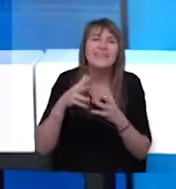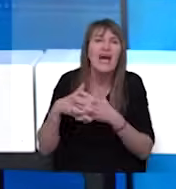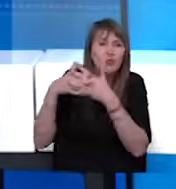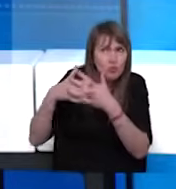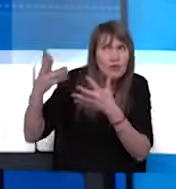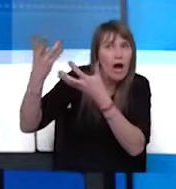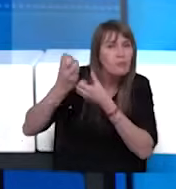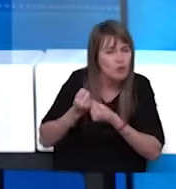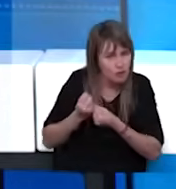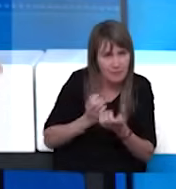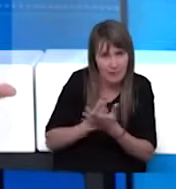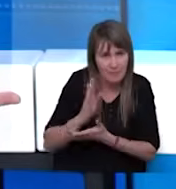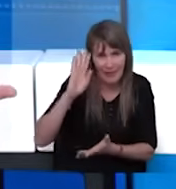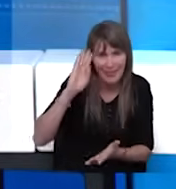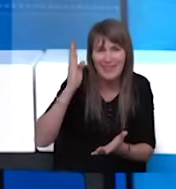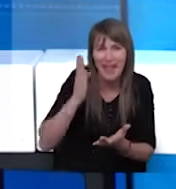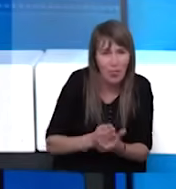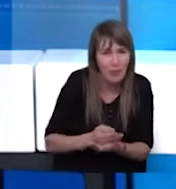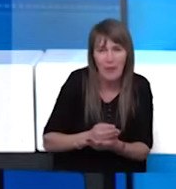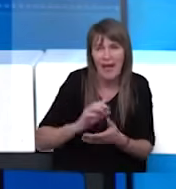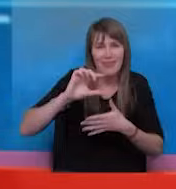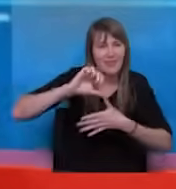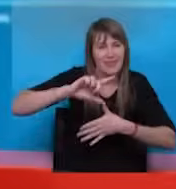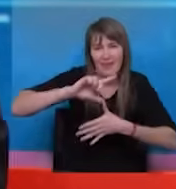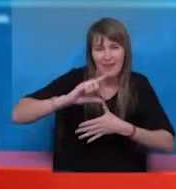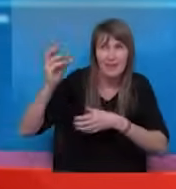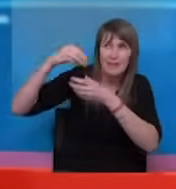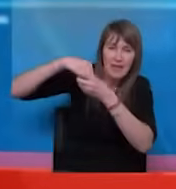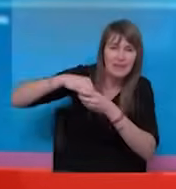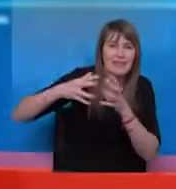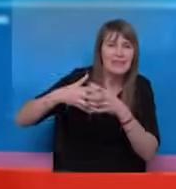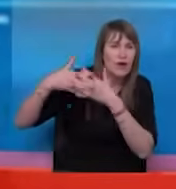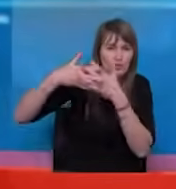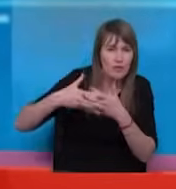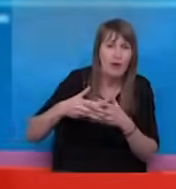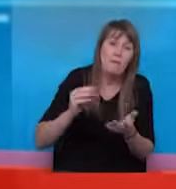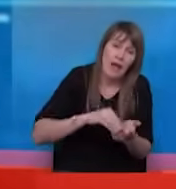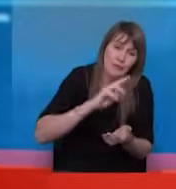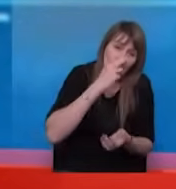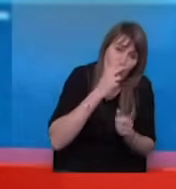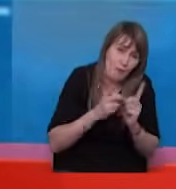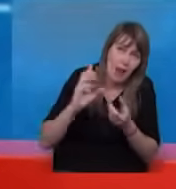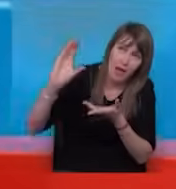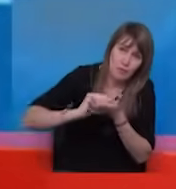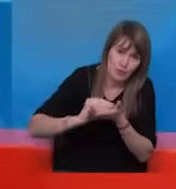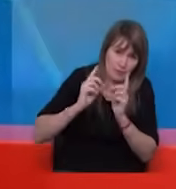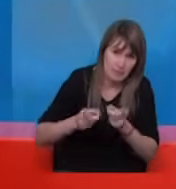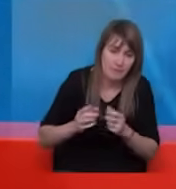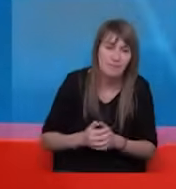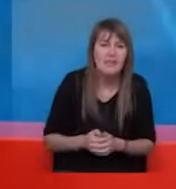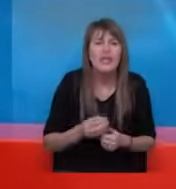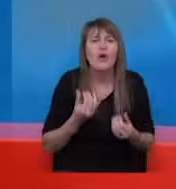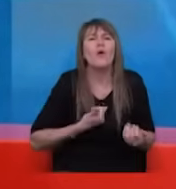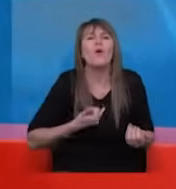en todas las dictaduras de Latinoamérica, ¿no? Sí, en Uruguay también. Sí, en este segundo audio, Bardesio habla de cómo se ejecutaba